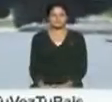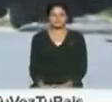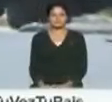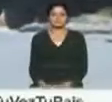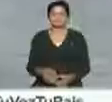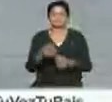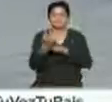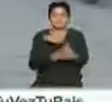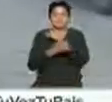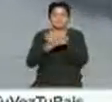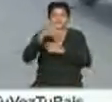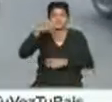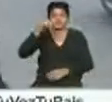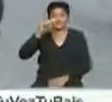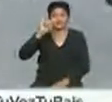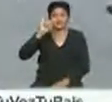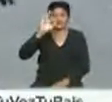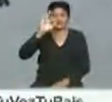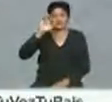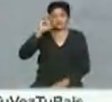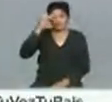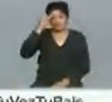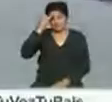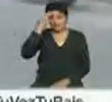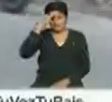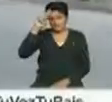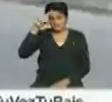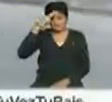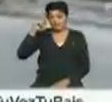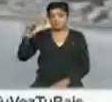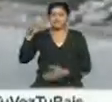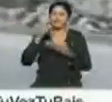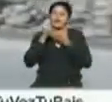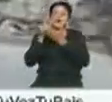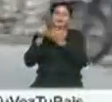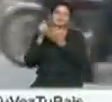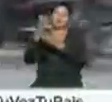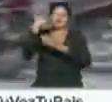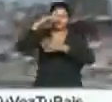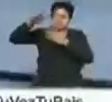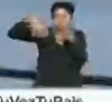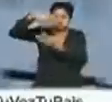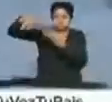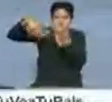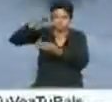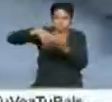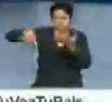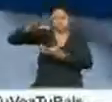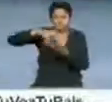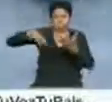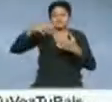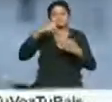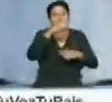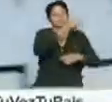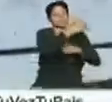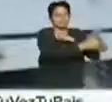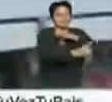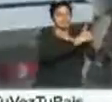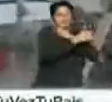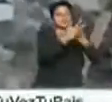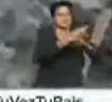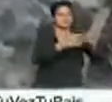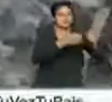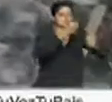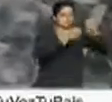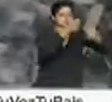Haití recibió el miércoles las primeras entregas de ayuda humanitaria tras la devastación dejada por el paso del huracán Matthew. Dos camiones del